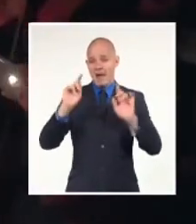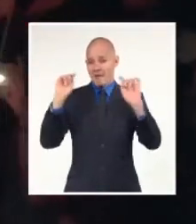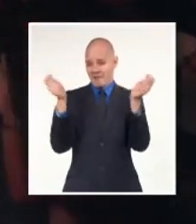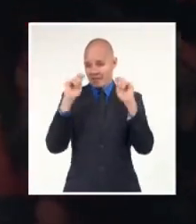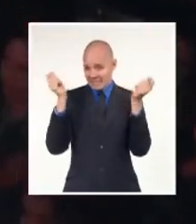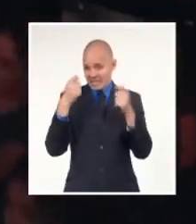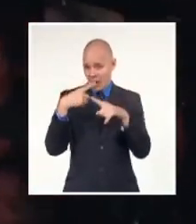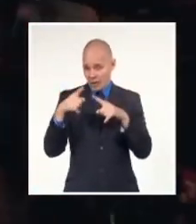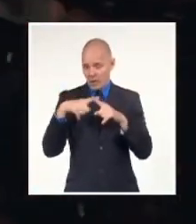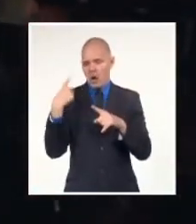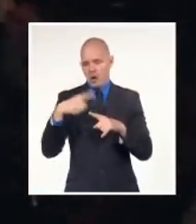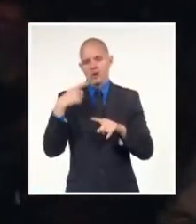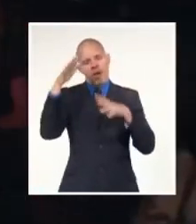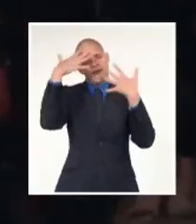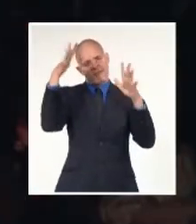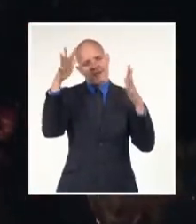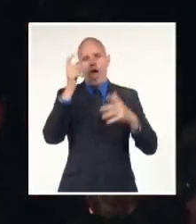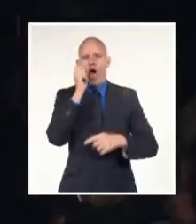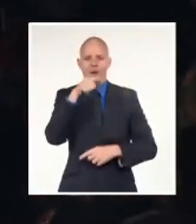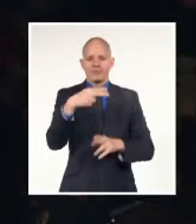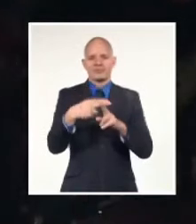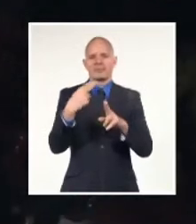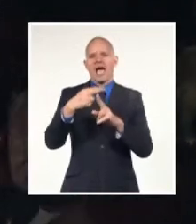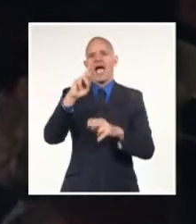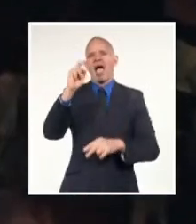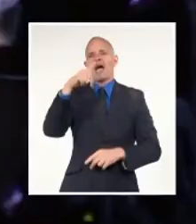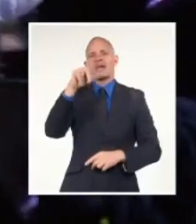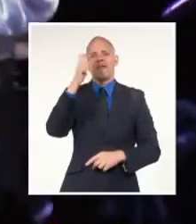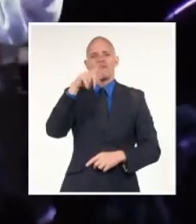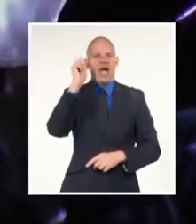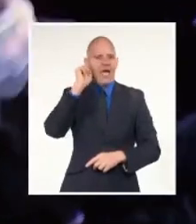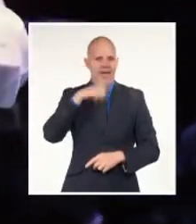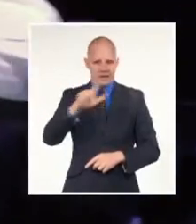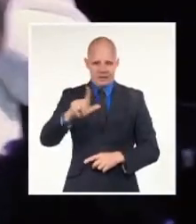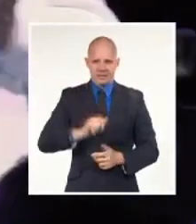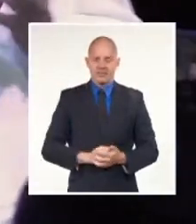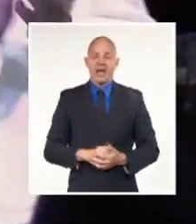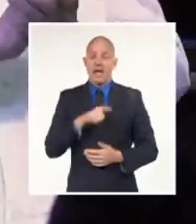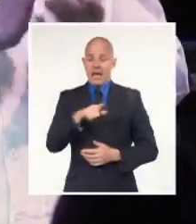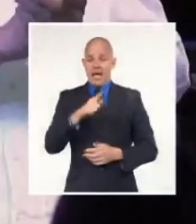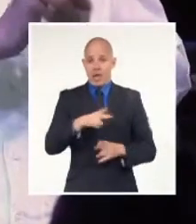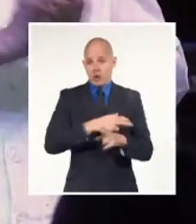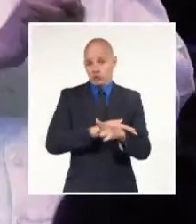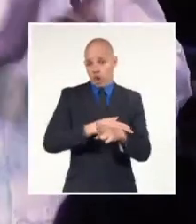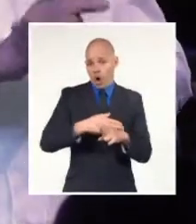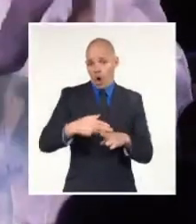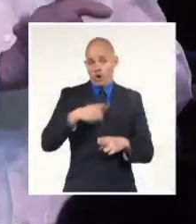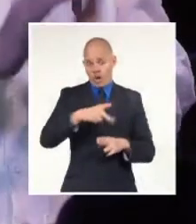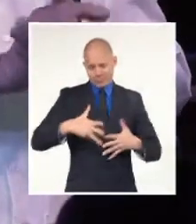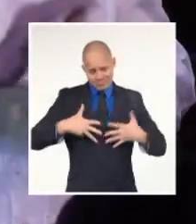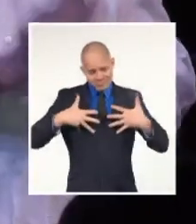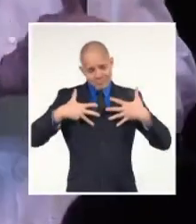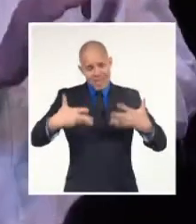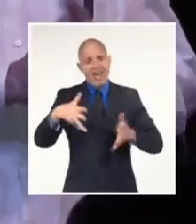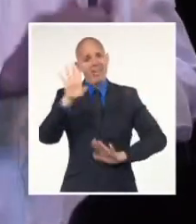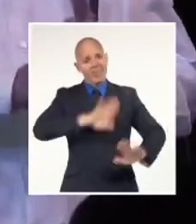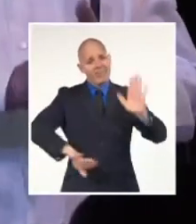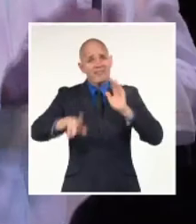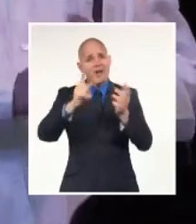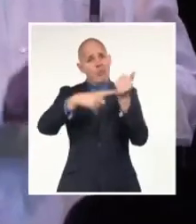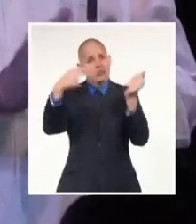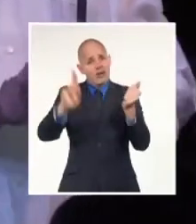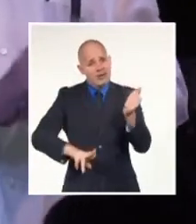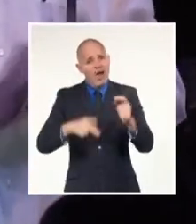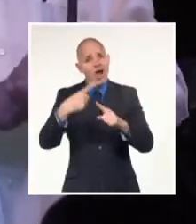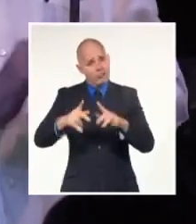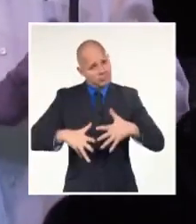Rafael Cancel Rodríguez y a Rafael Cancel Miranda por sus vidas plenas de sacrificio y entrega a la